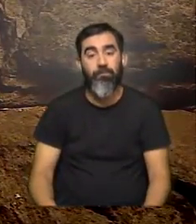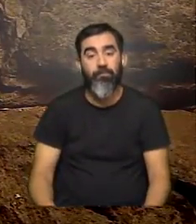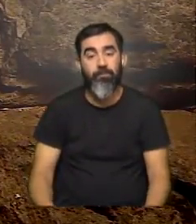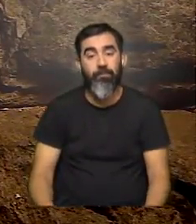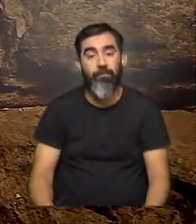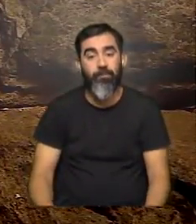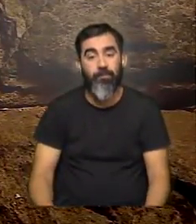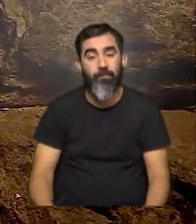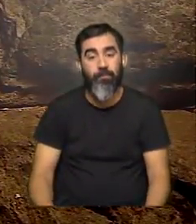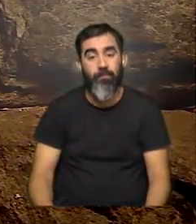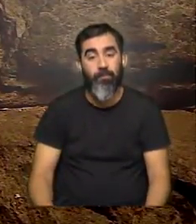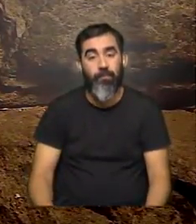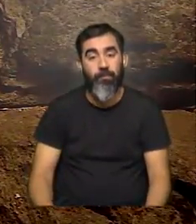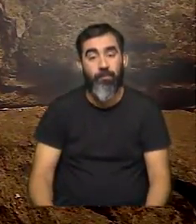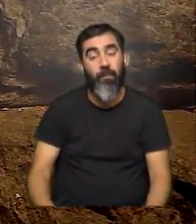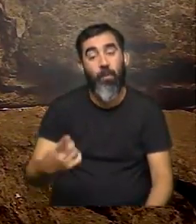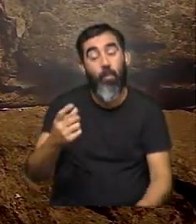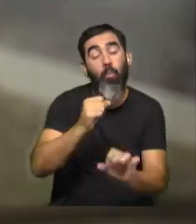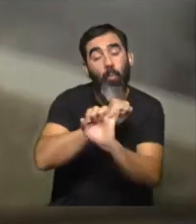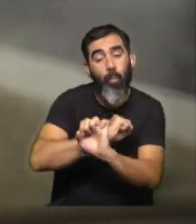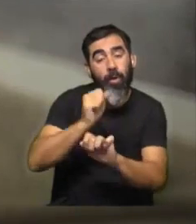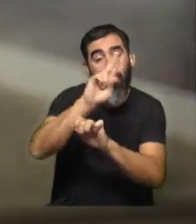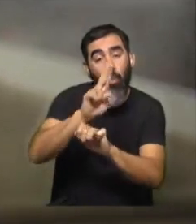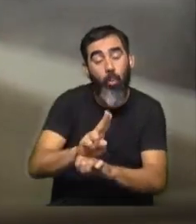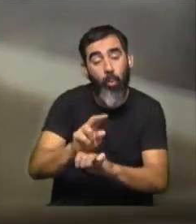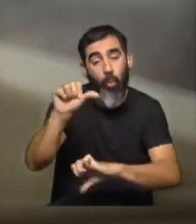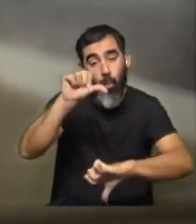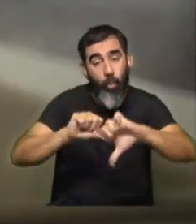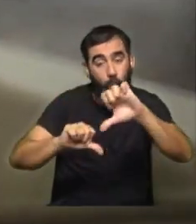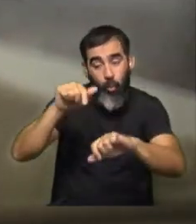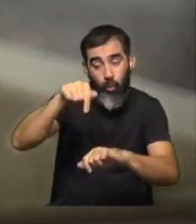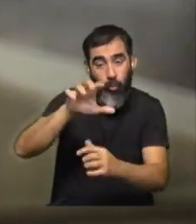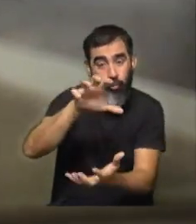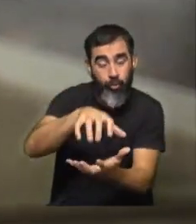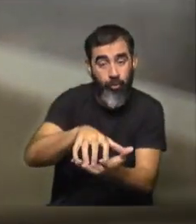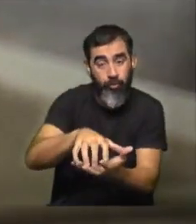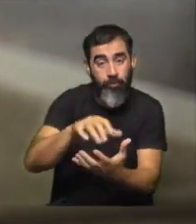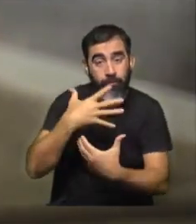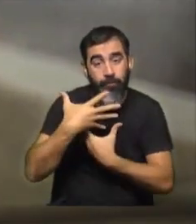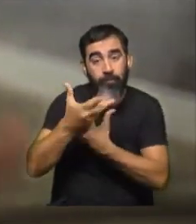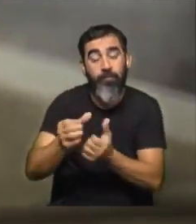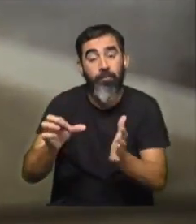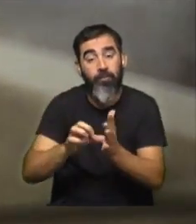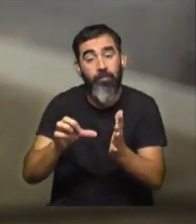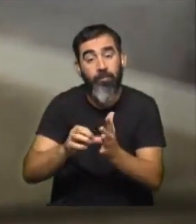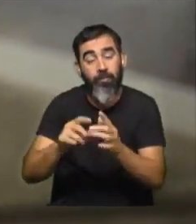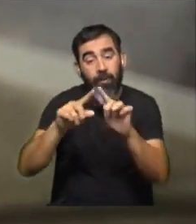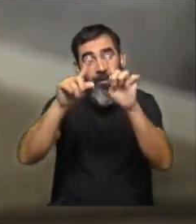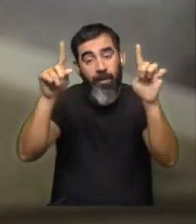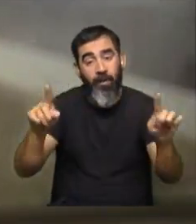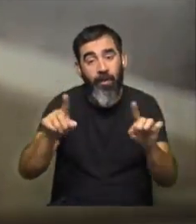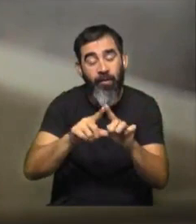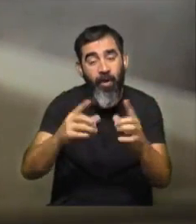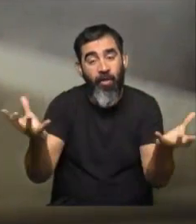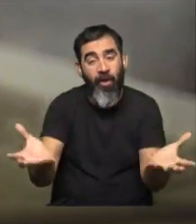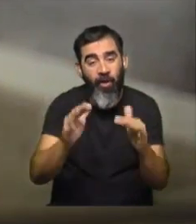En ese sentido, uno de los posibles usos del laboratorio es ayudar a un sistema de certificación de estufas que ya